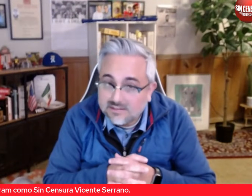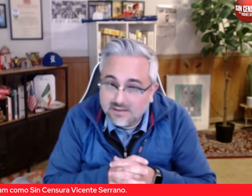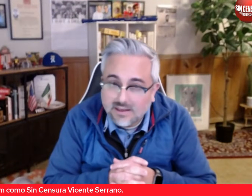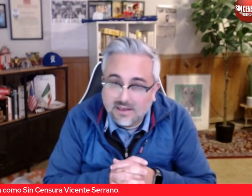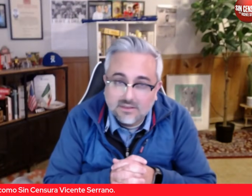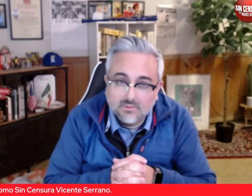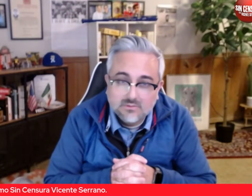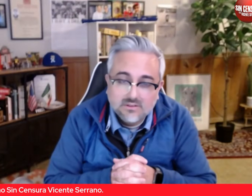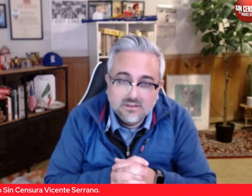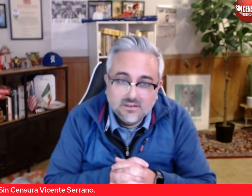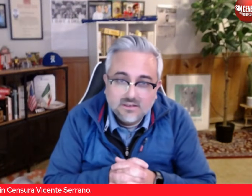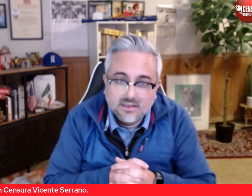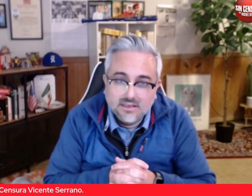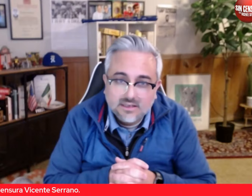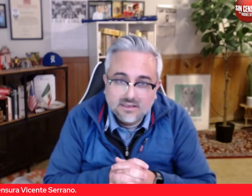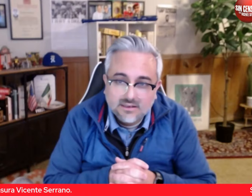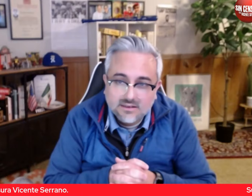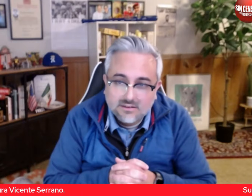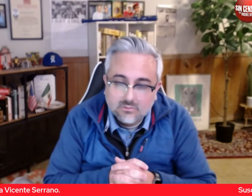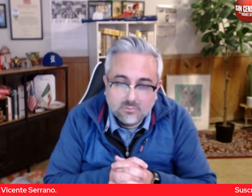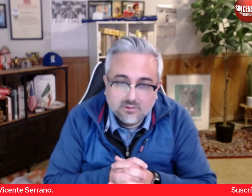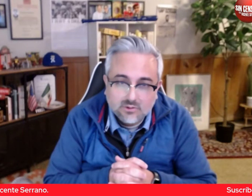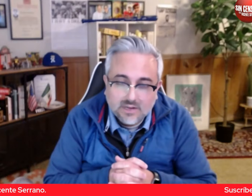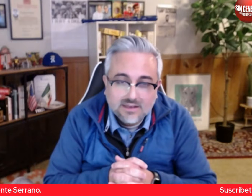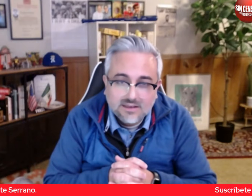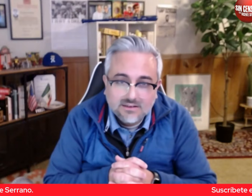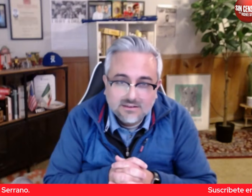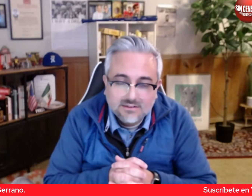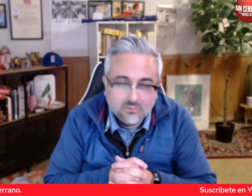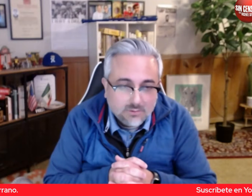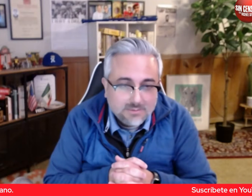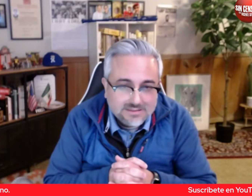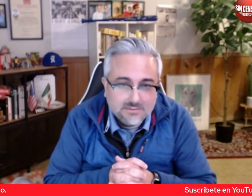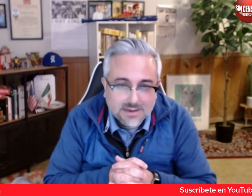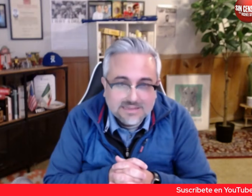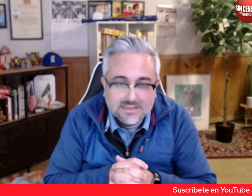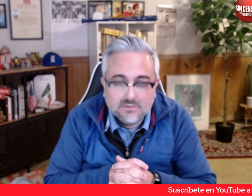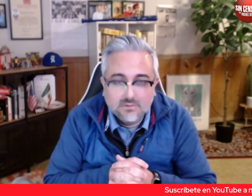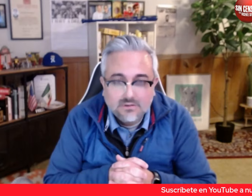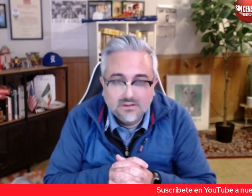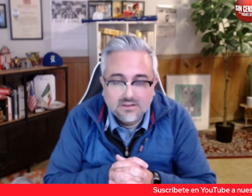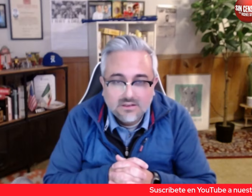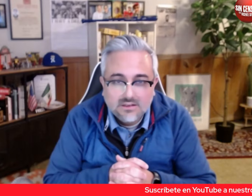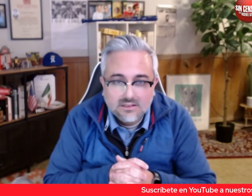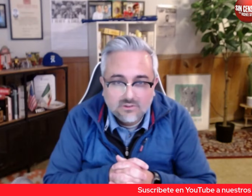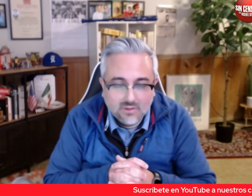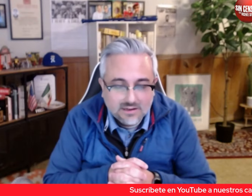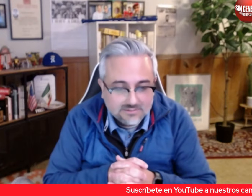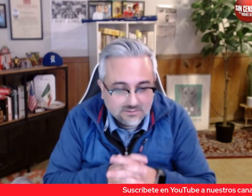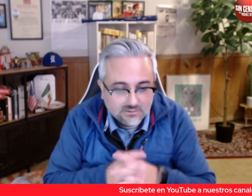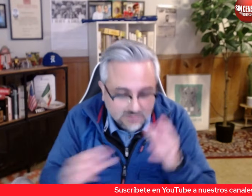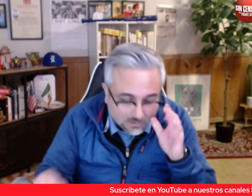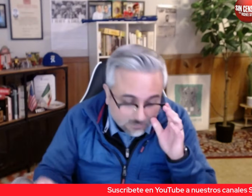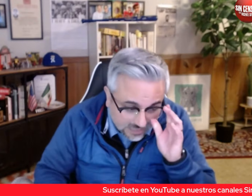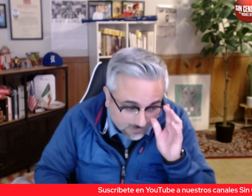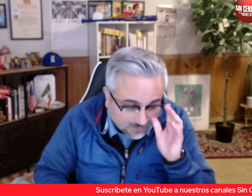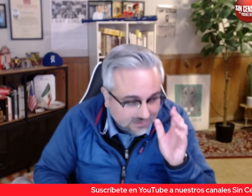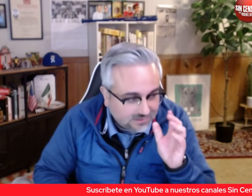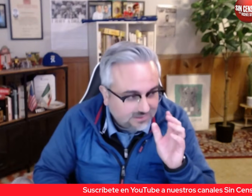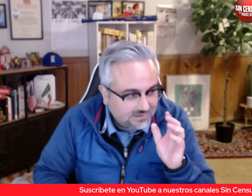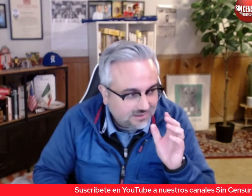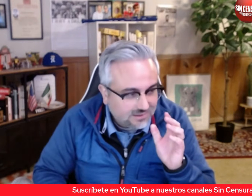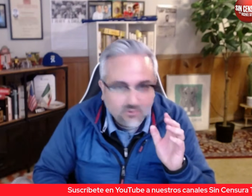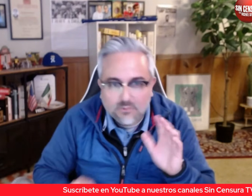tal vez exagerando, es un personaje sumamente maldito en toda la extensión de la